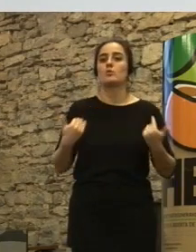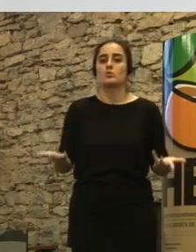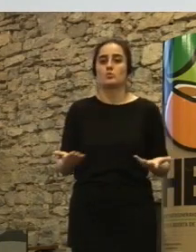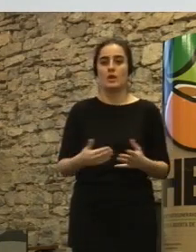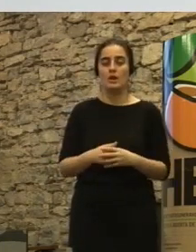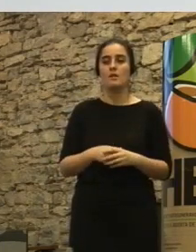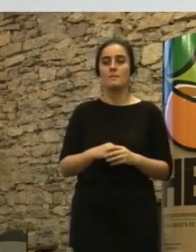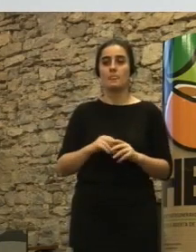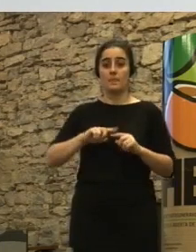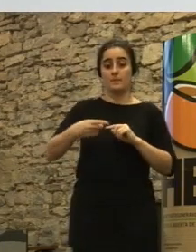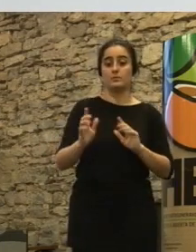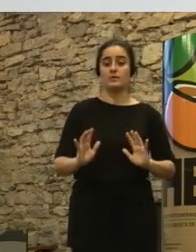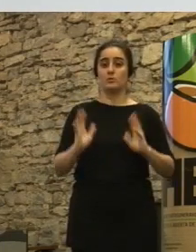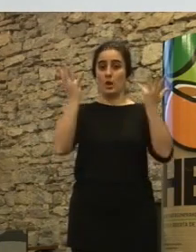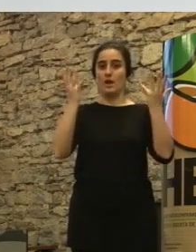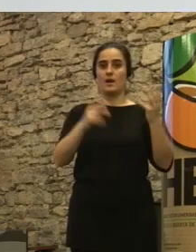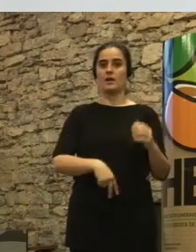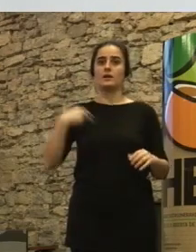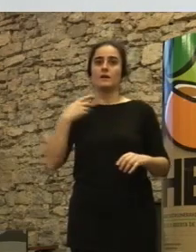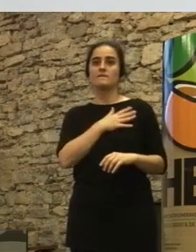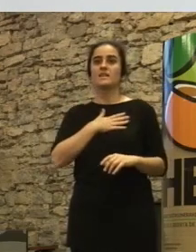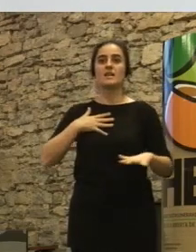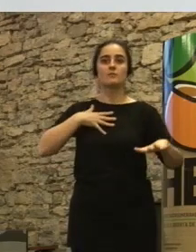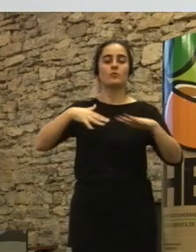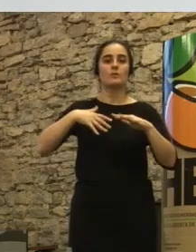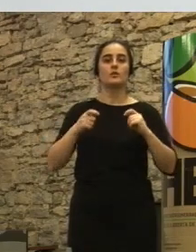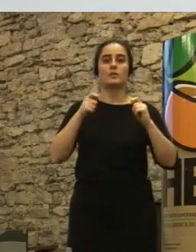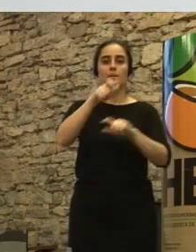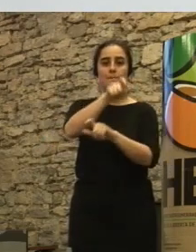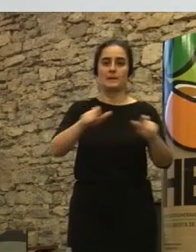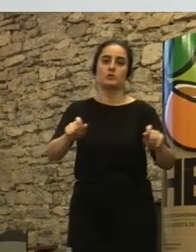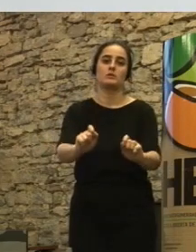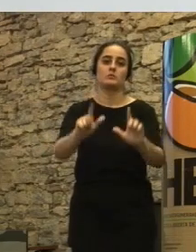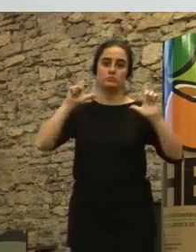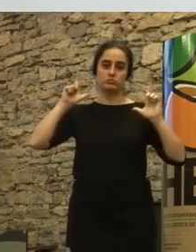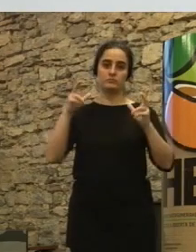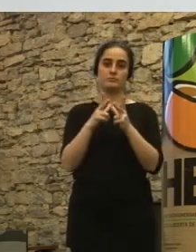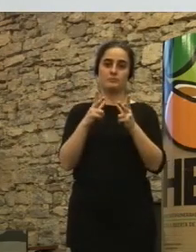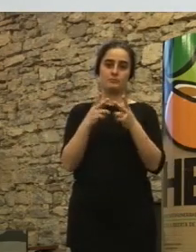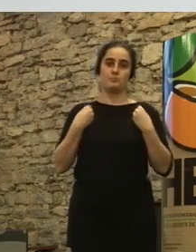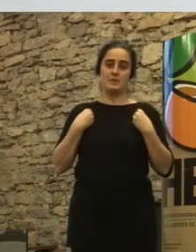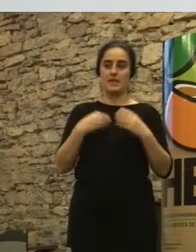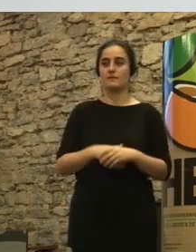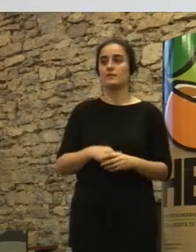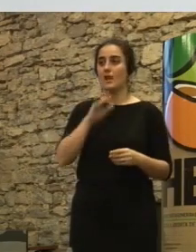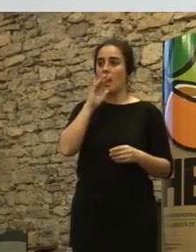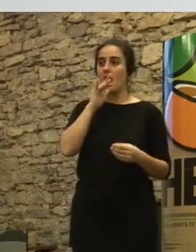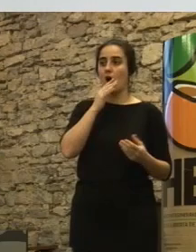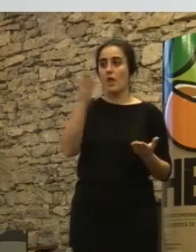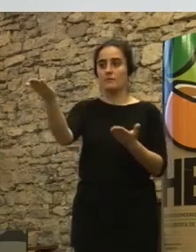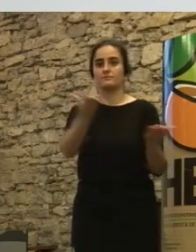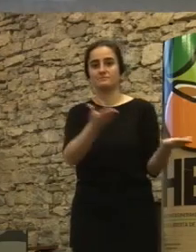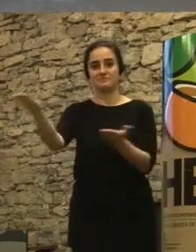huelga general, este movimiento que quiere poner a las personas en el centro de la vida. Así que pasan ya